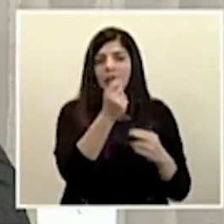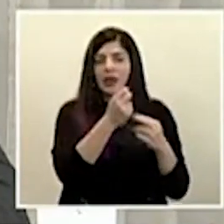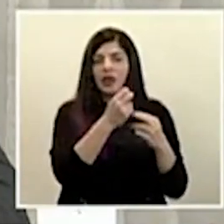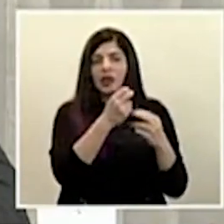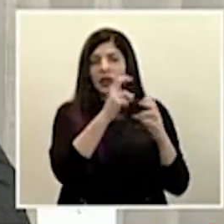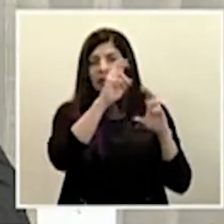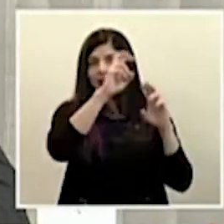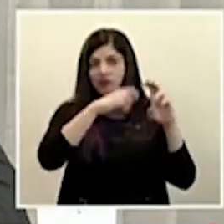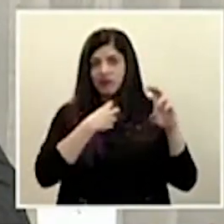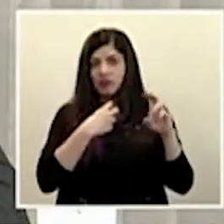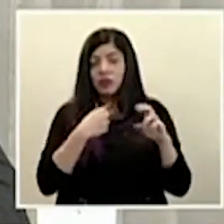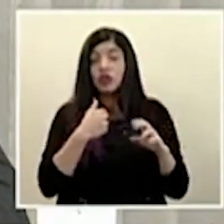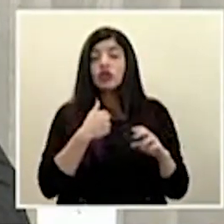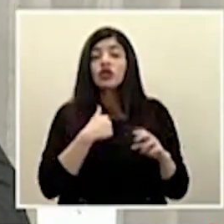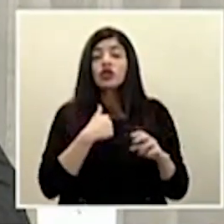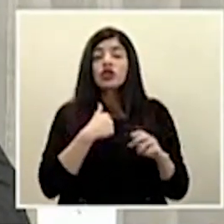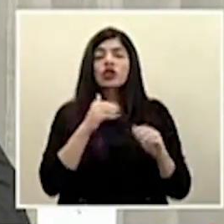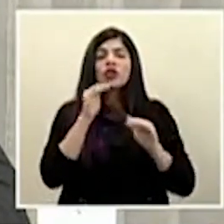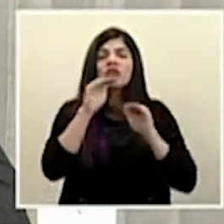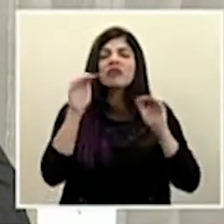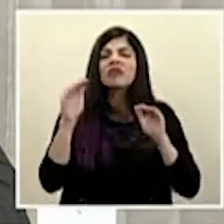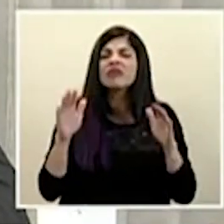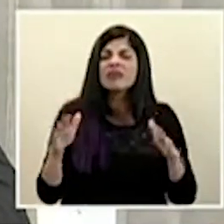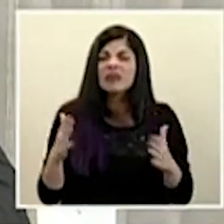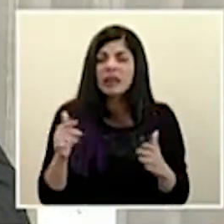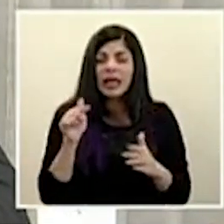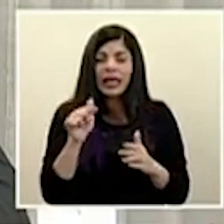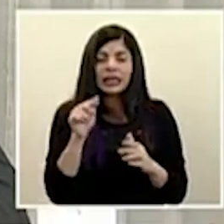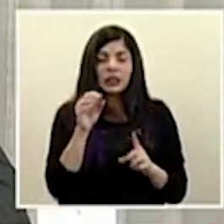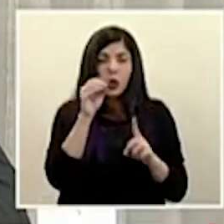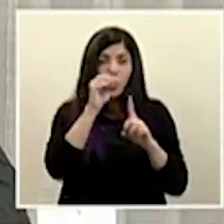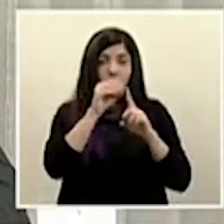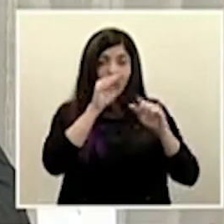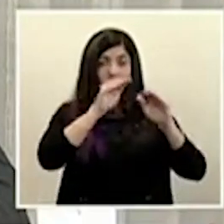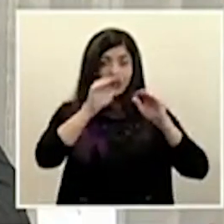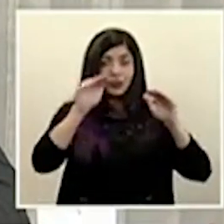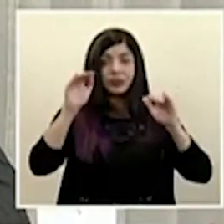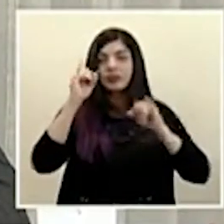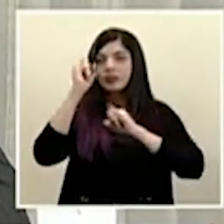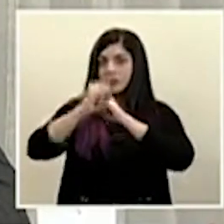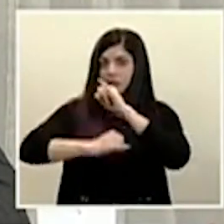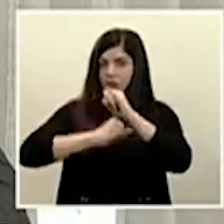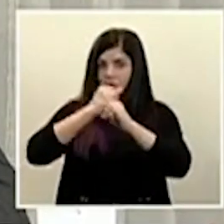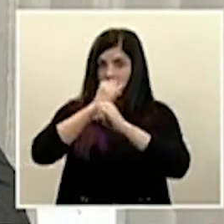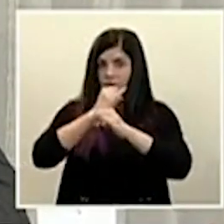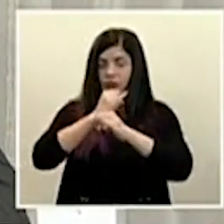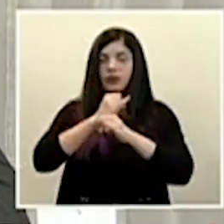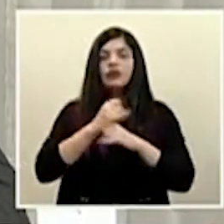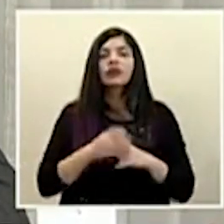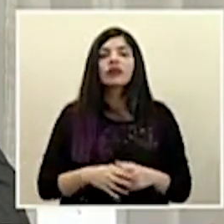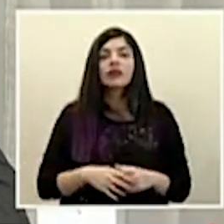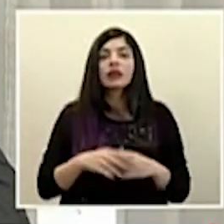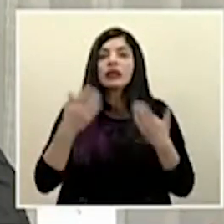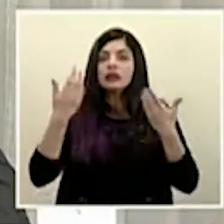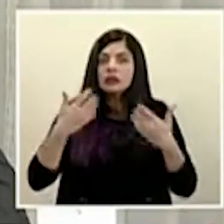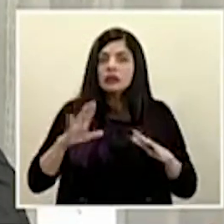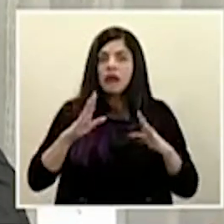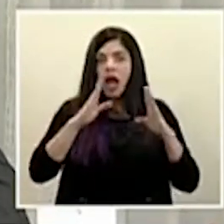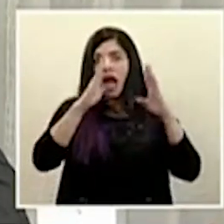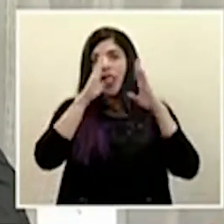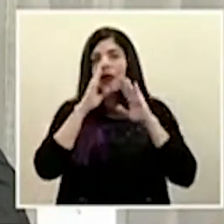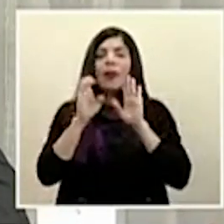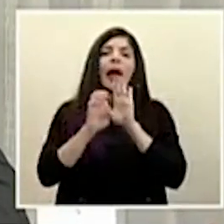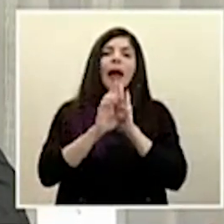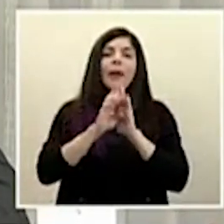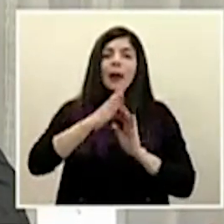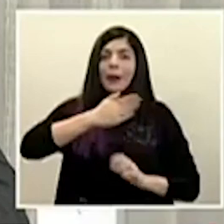El llamado que yo he hecho es un llamado internacional que ya fue atendido, por ejemplo,